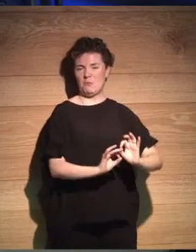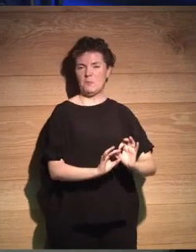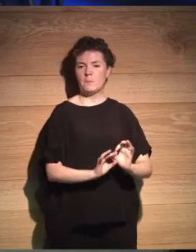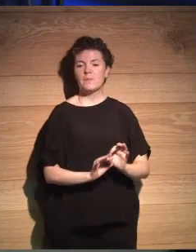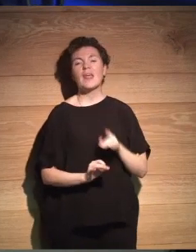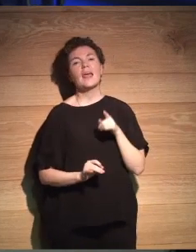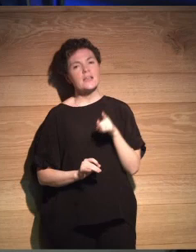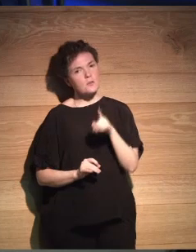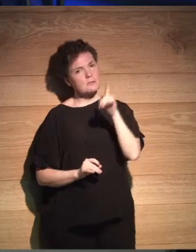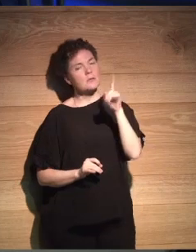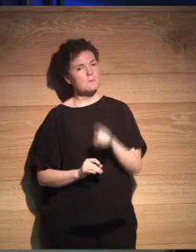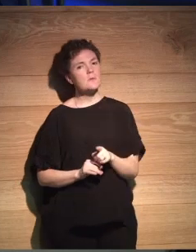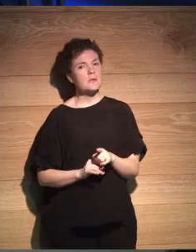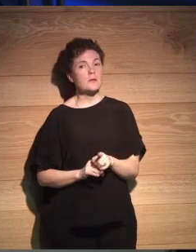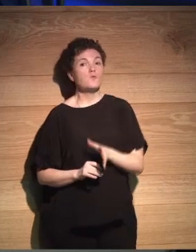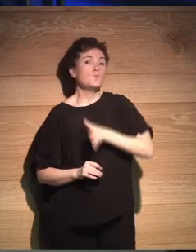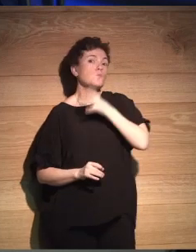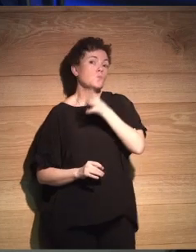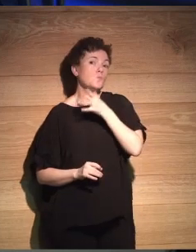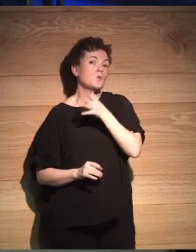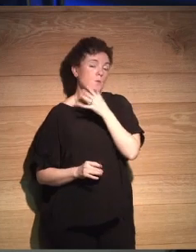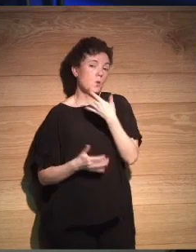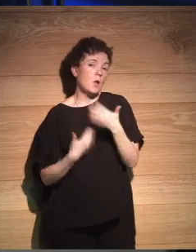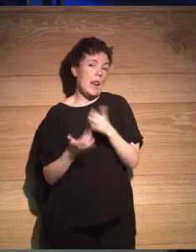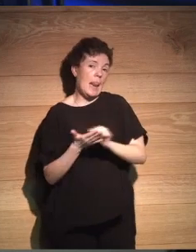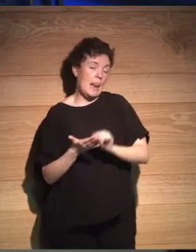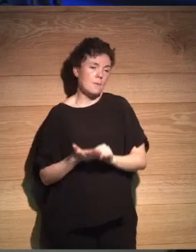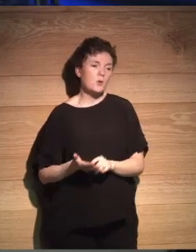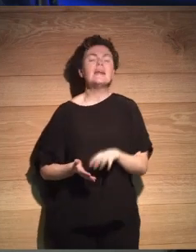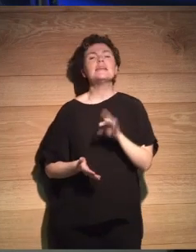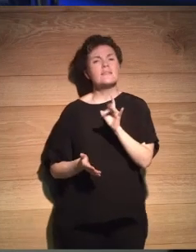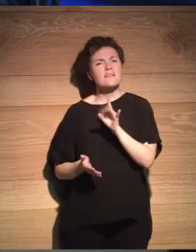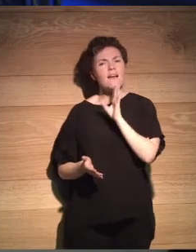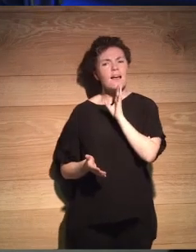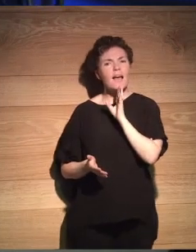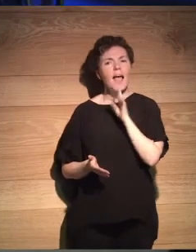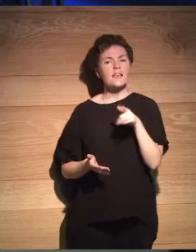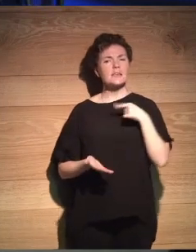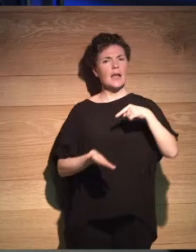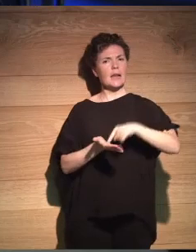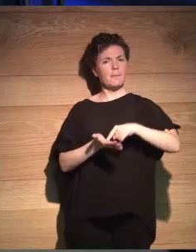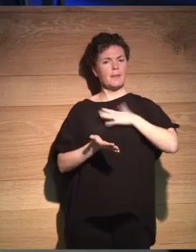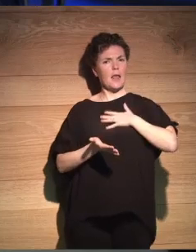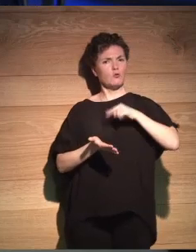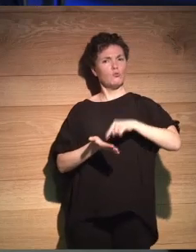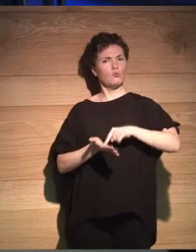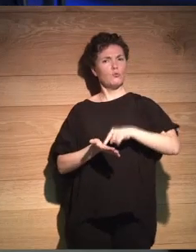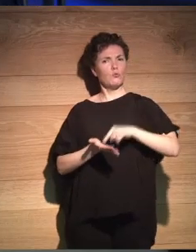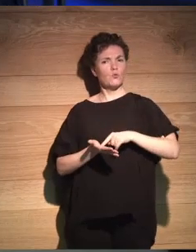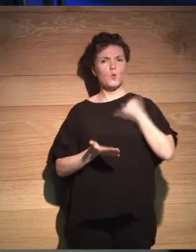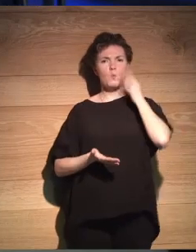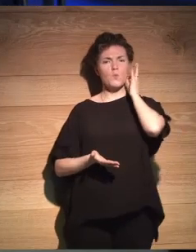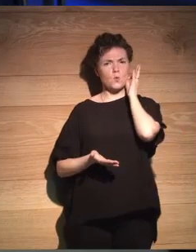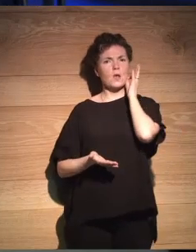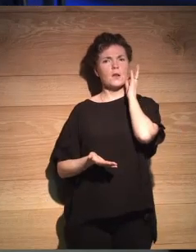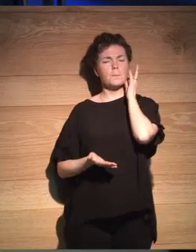eso también en parte es una de las razones por las que escribió esto. Sí, es como lo que yo decía, es que se está reivindicando a sí misma como mujer